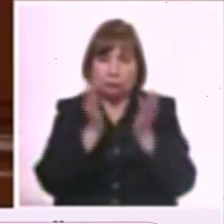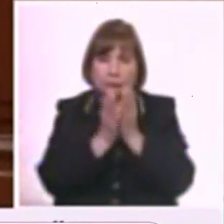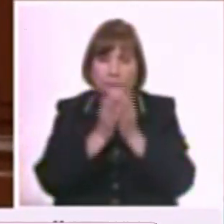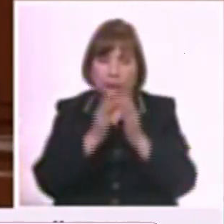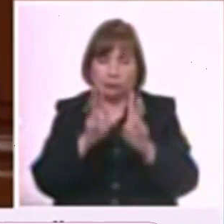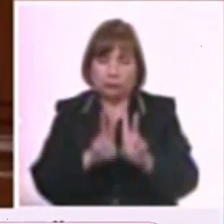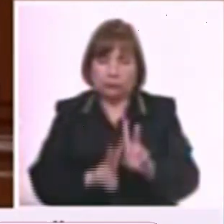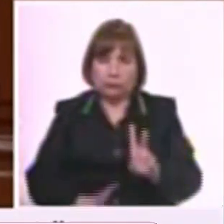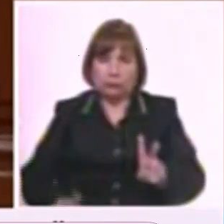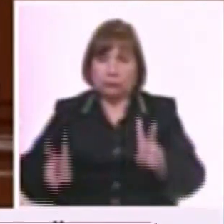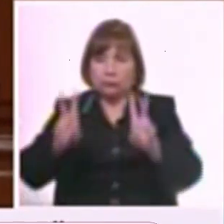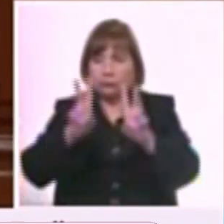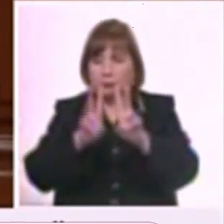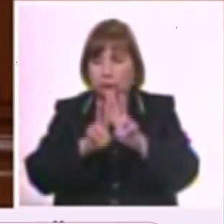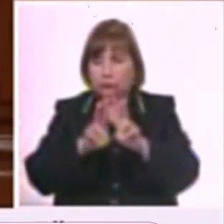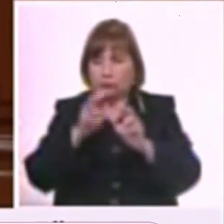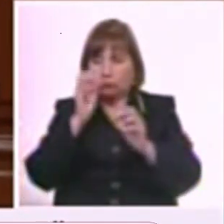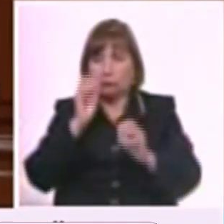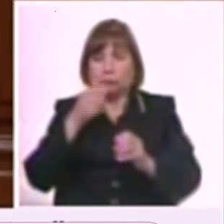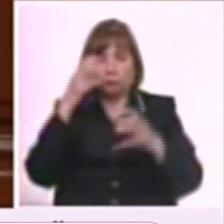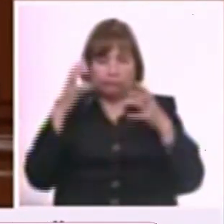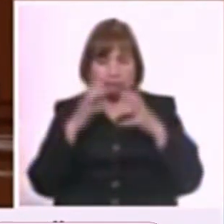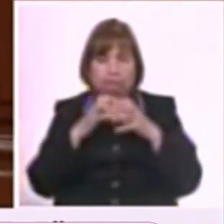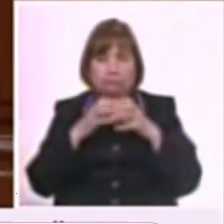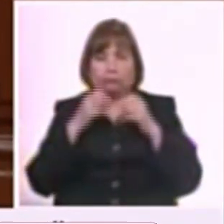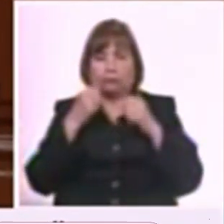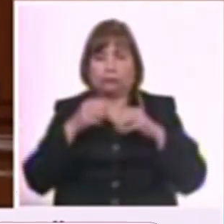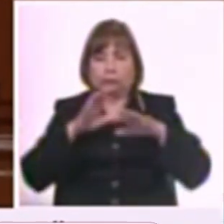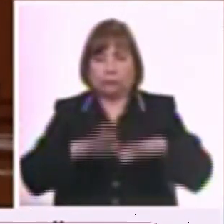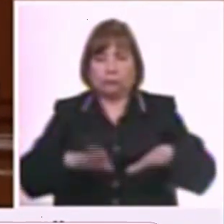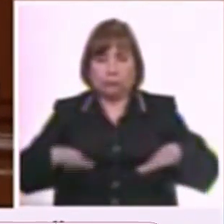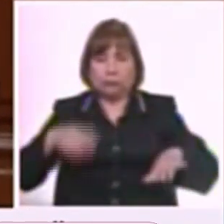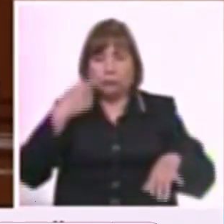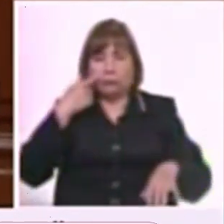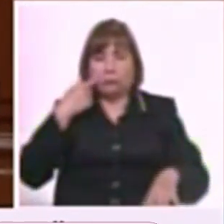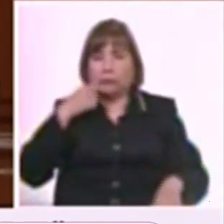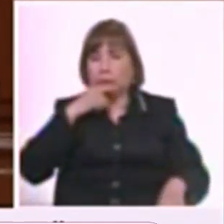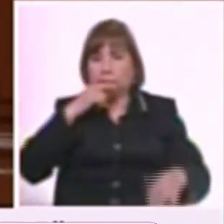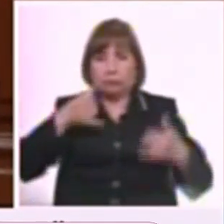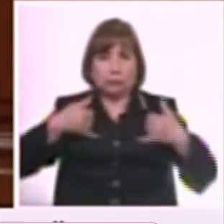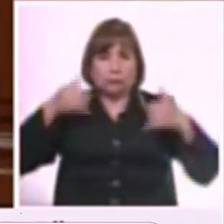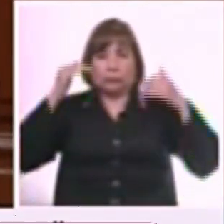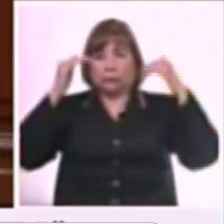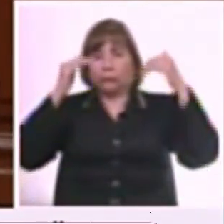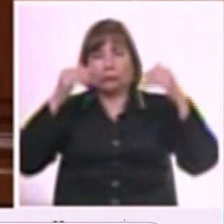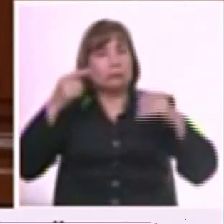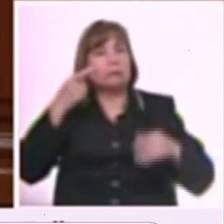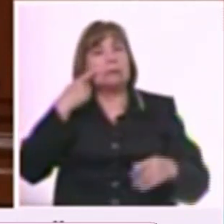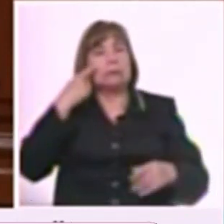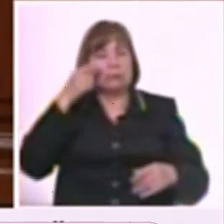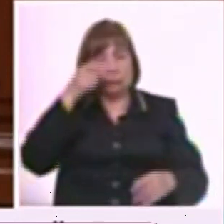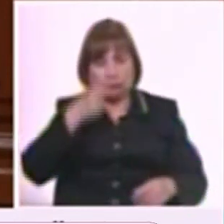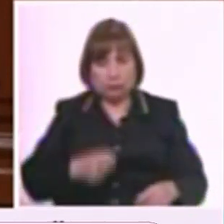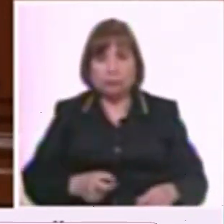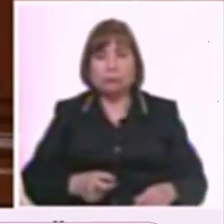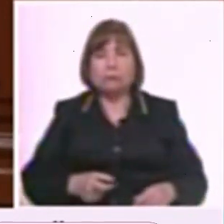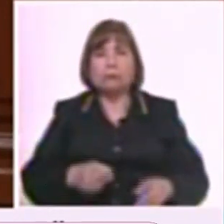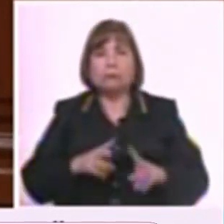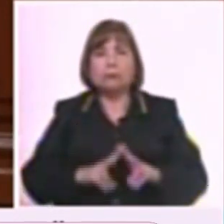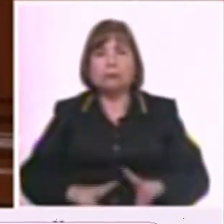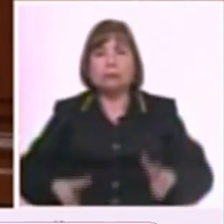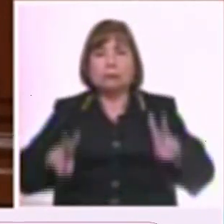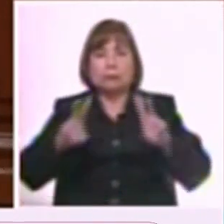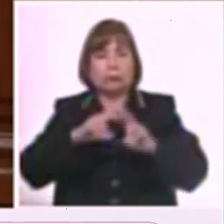ámbitos, aprendan a vivir en democracia y sean capaces de reconocer sus derechos. Desde las aulas fortaleceremos las